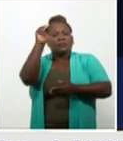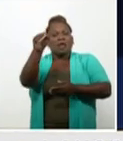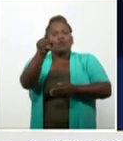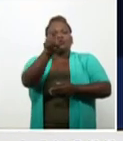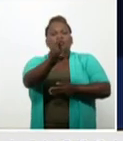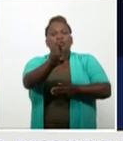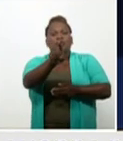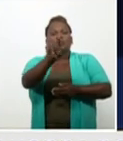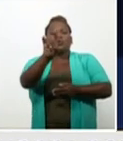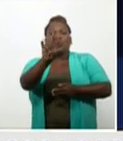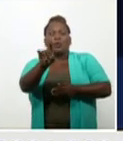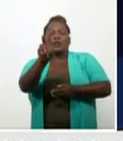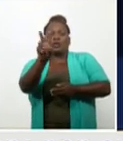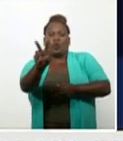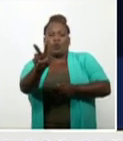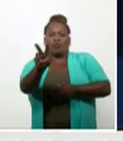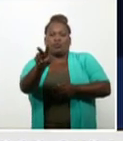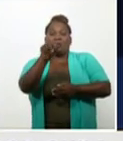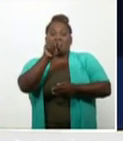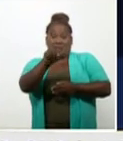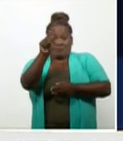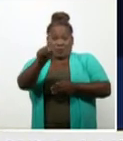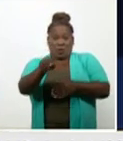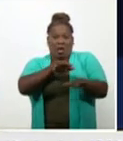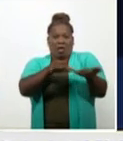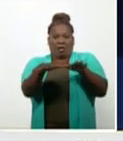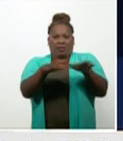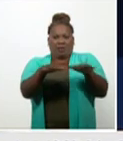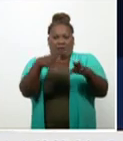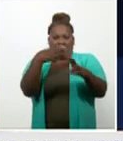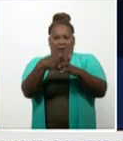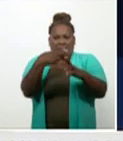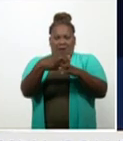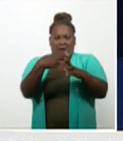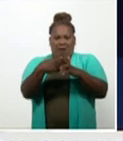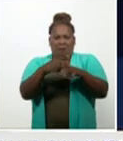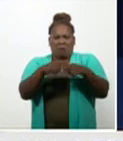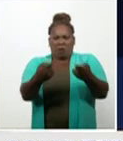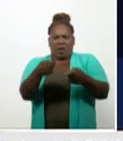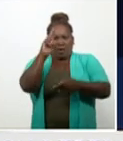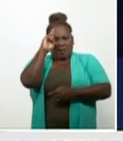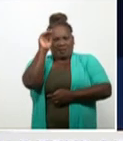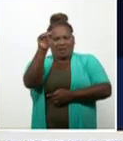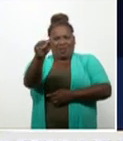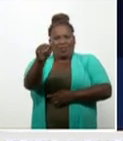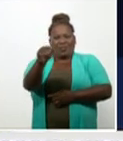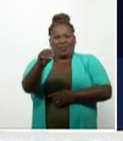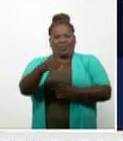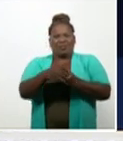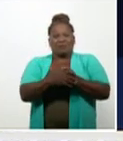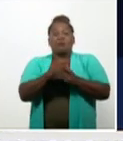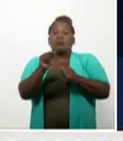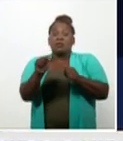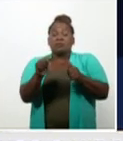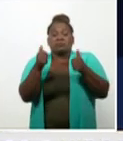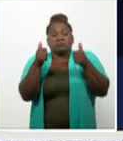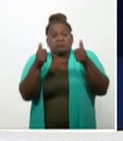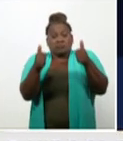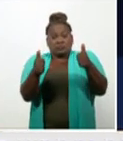192. Son los casos activos que tenemos en estos momentos. Factor favorable que de